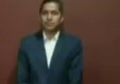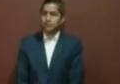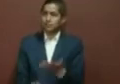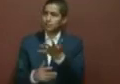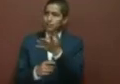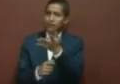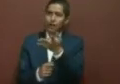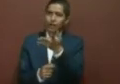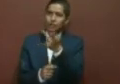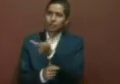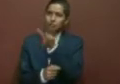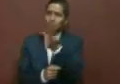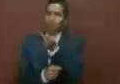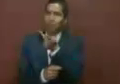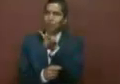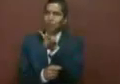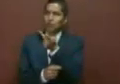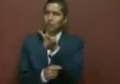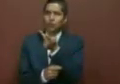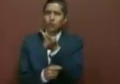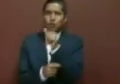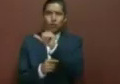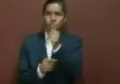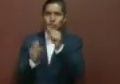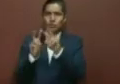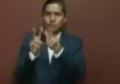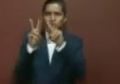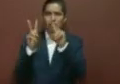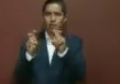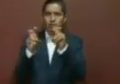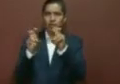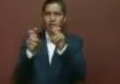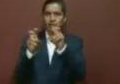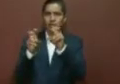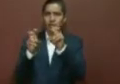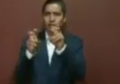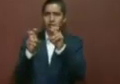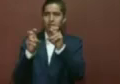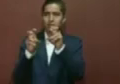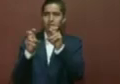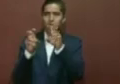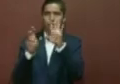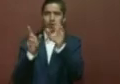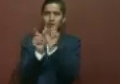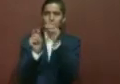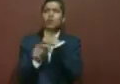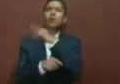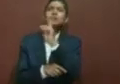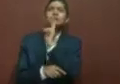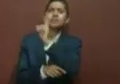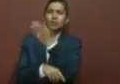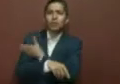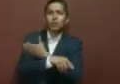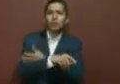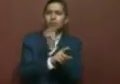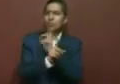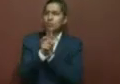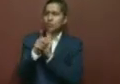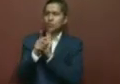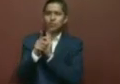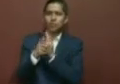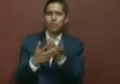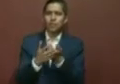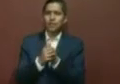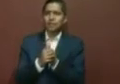Entonces ya estamos en la sección de otros temas, gobernador, ¿sí? No le quise contestar a la compañera, pero ya